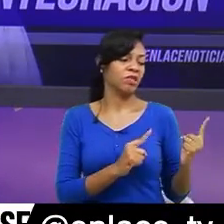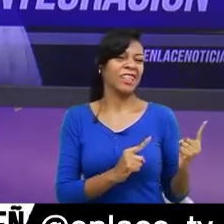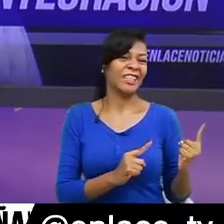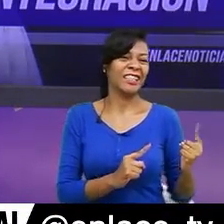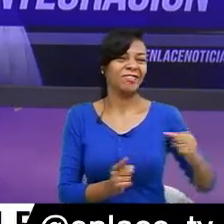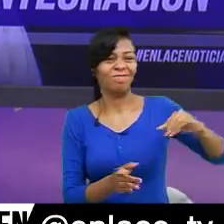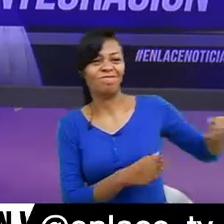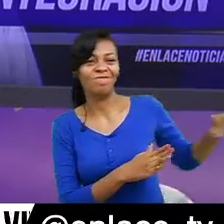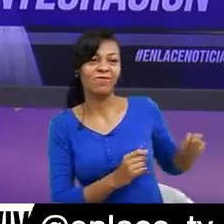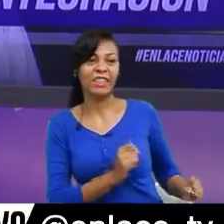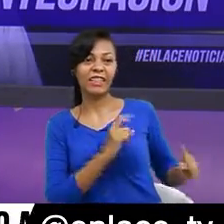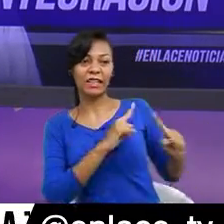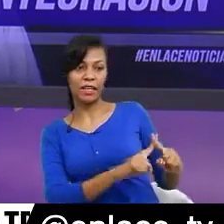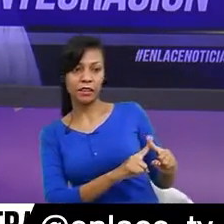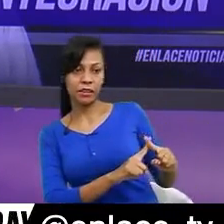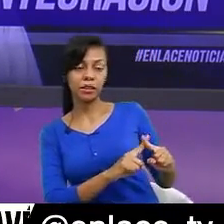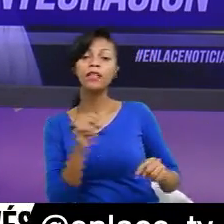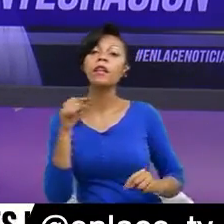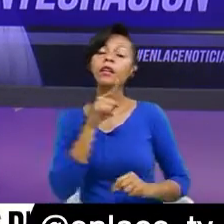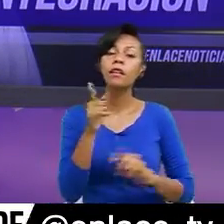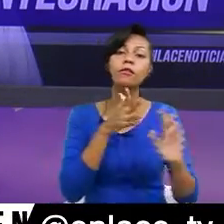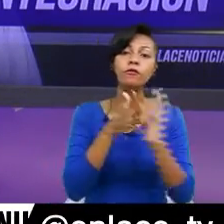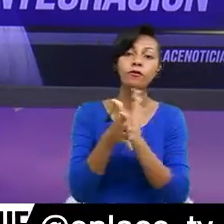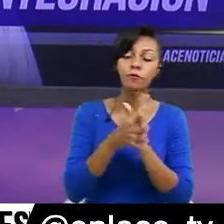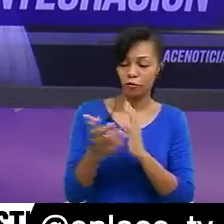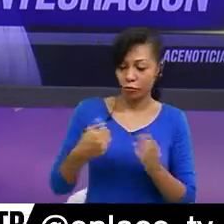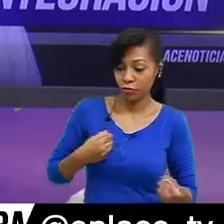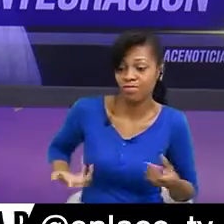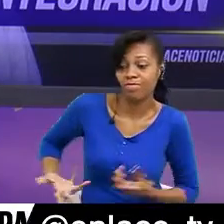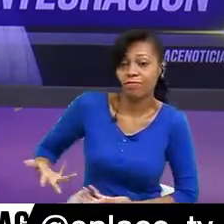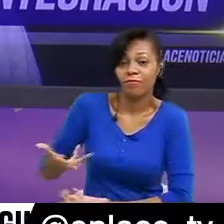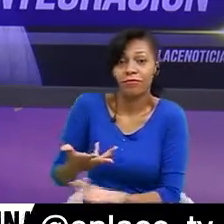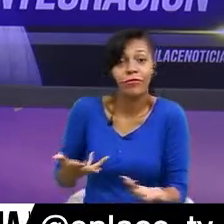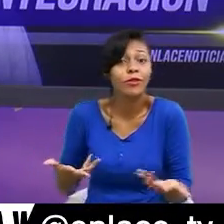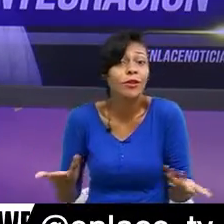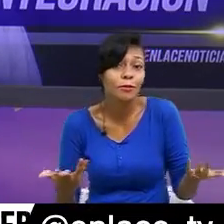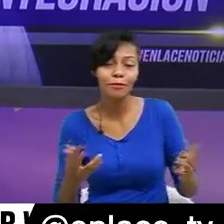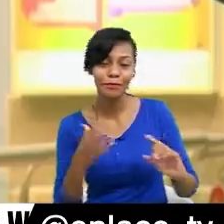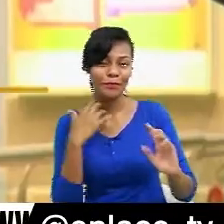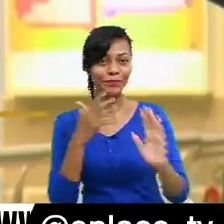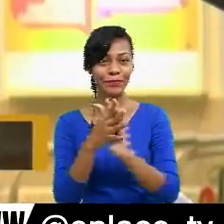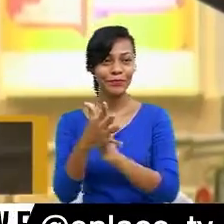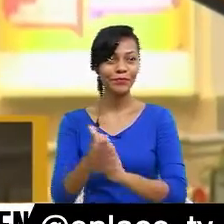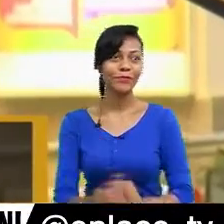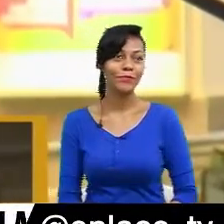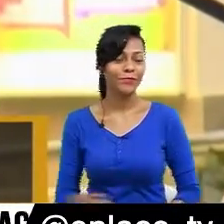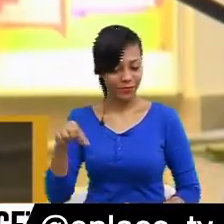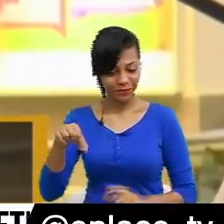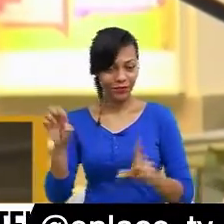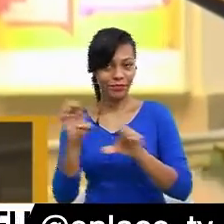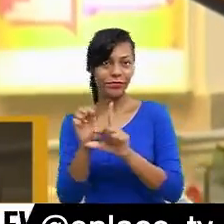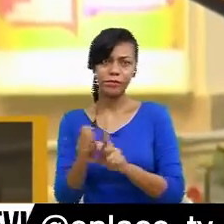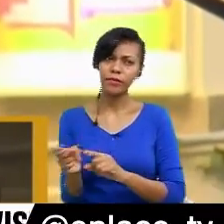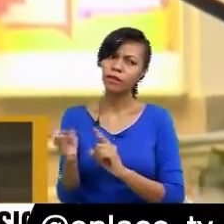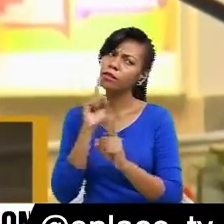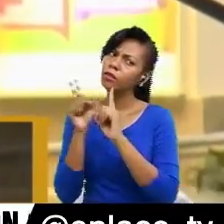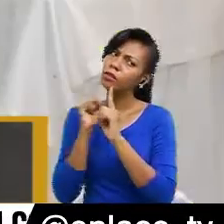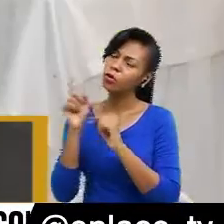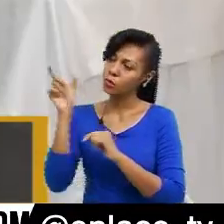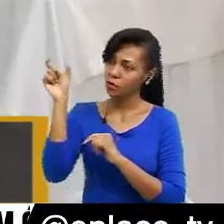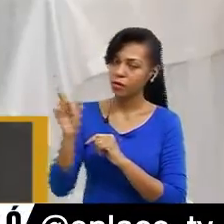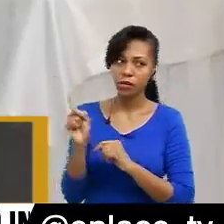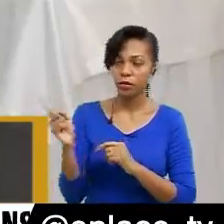exposición Quiero Decir, organizada por la Agencia Colombiana para la Reintegración. Enlace Noticias ha dialogado con uno de los reintegrados a la